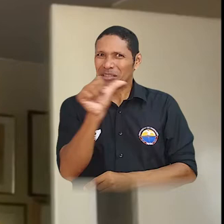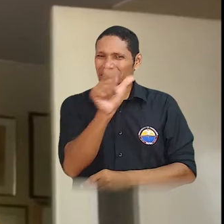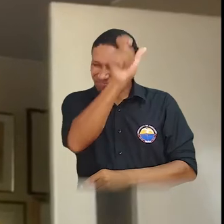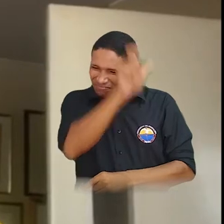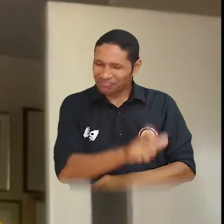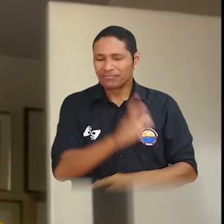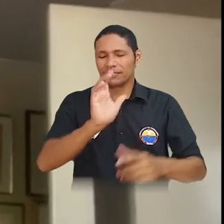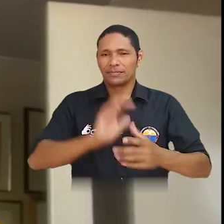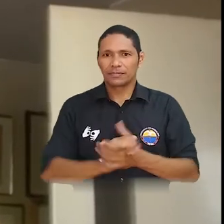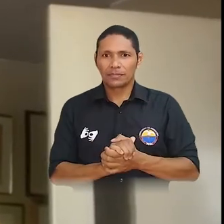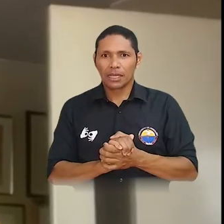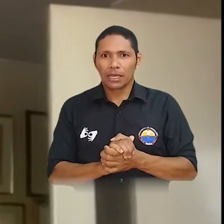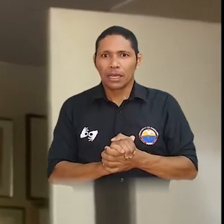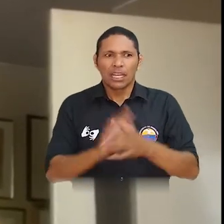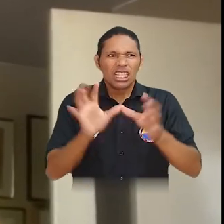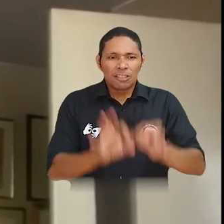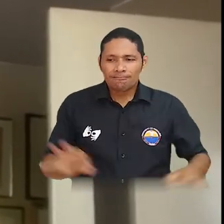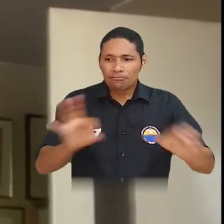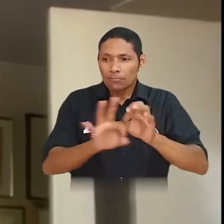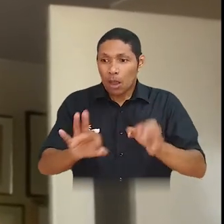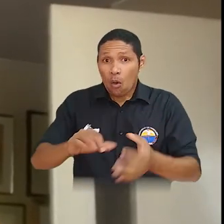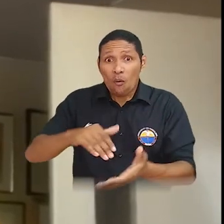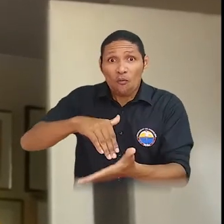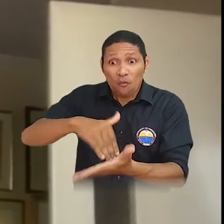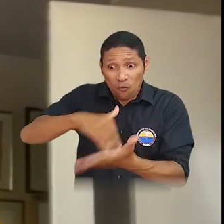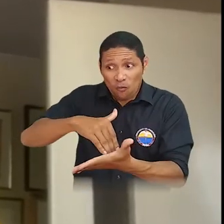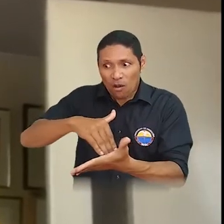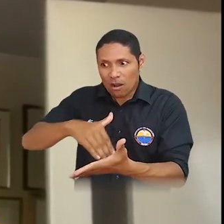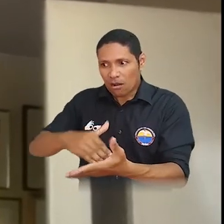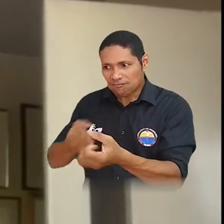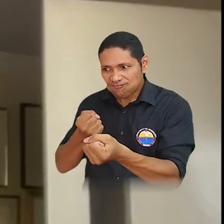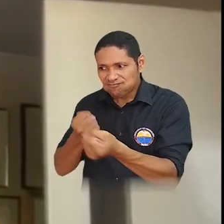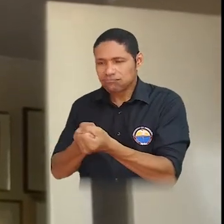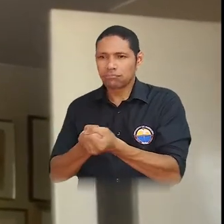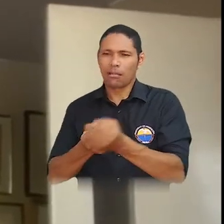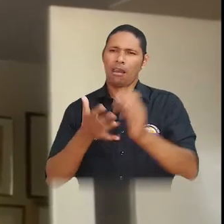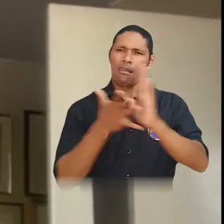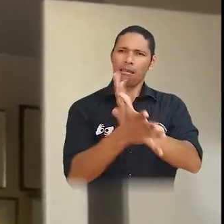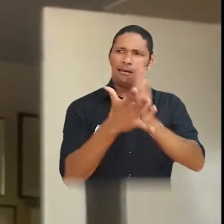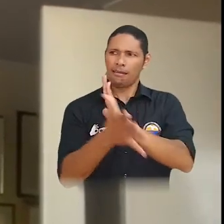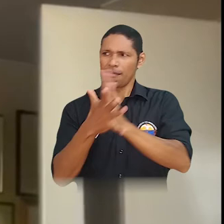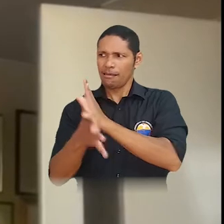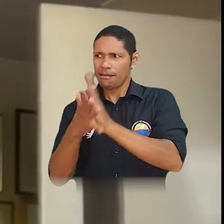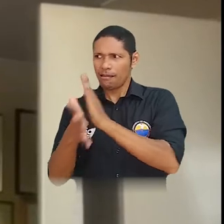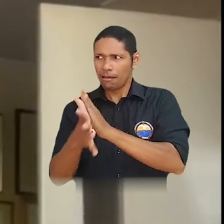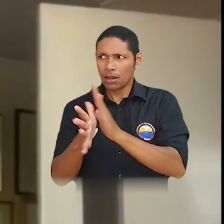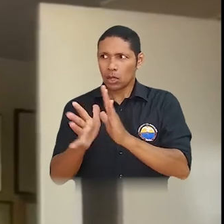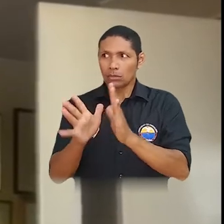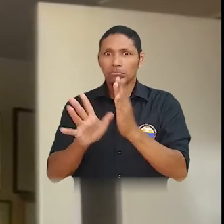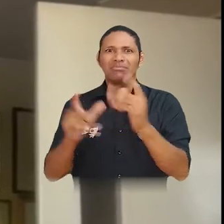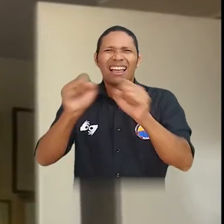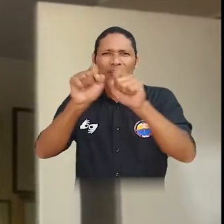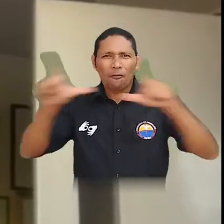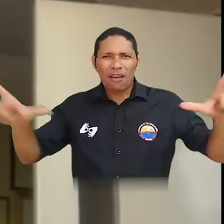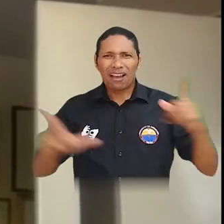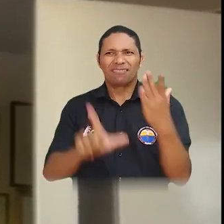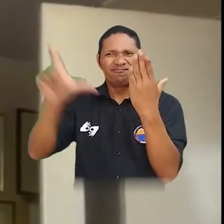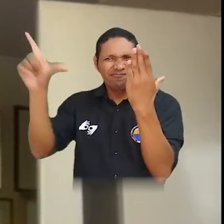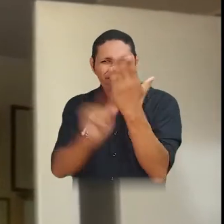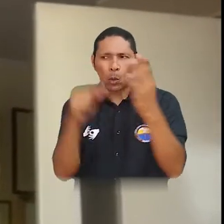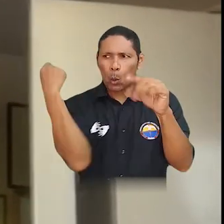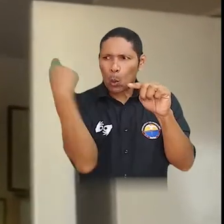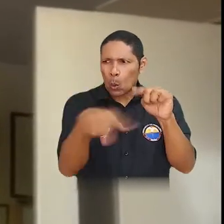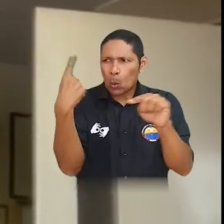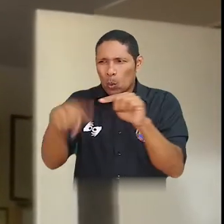sesiones. Se trató de fortalecer competencias de comunicación oral, utilización de plataformas digitales como